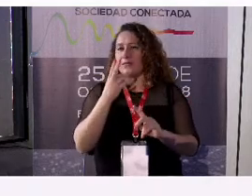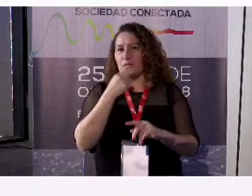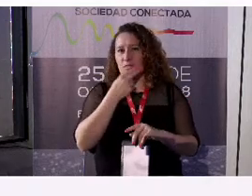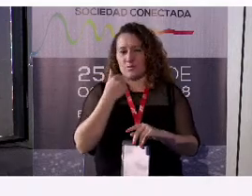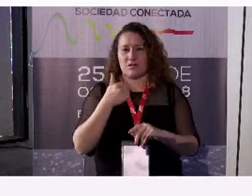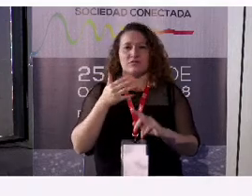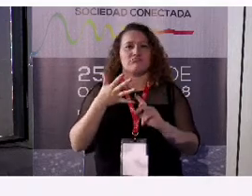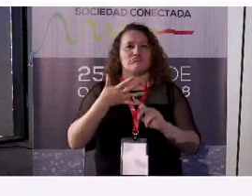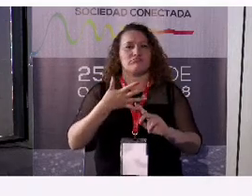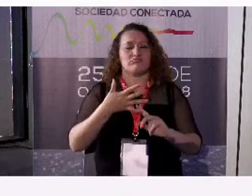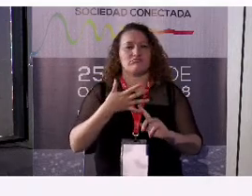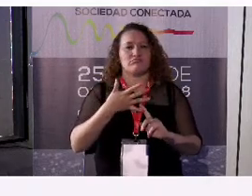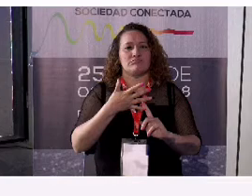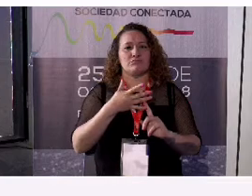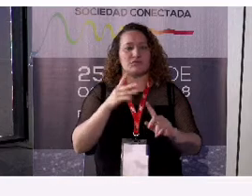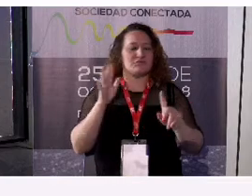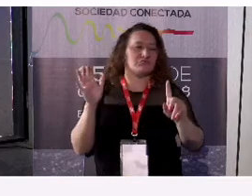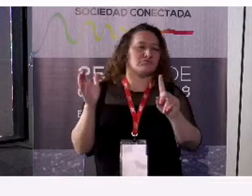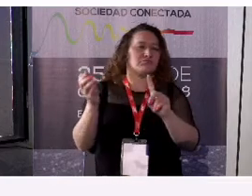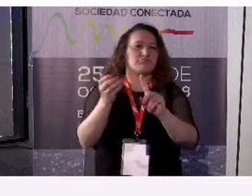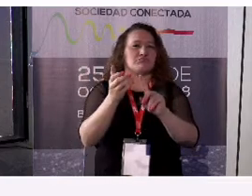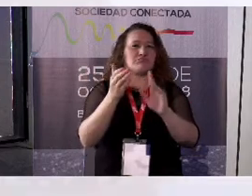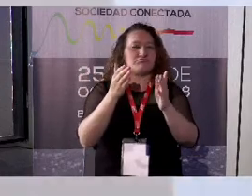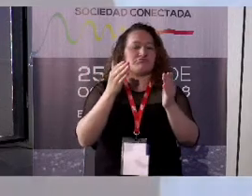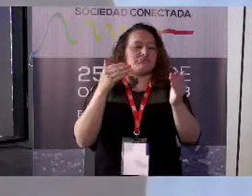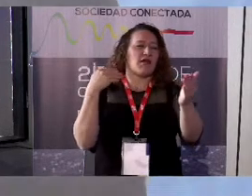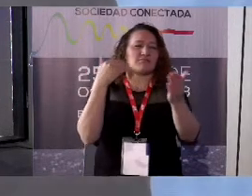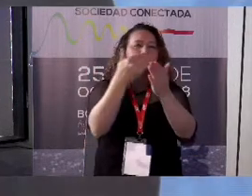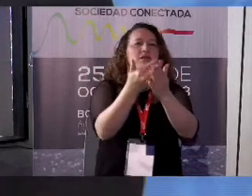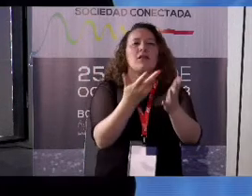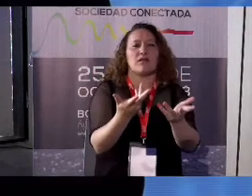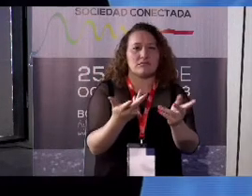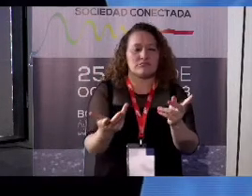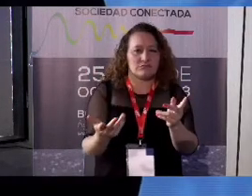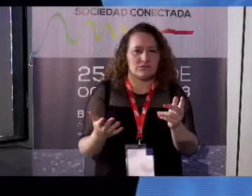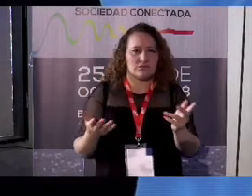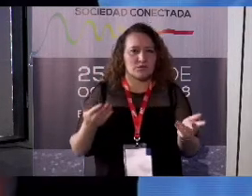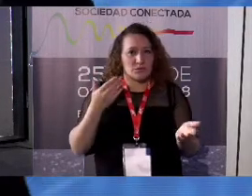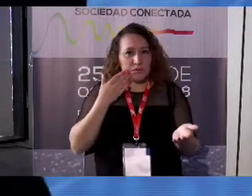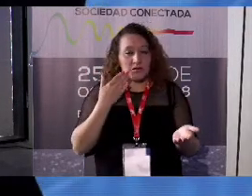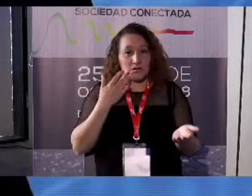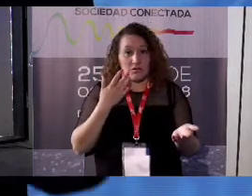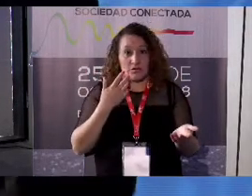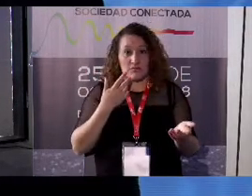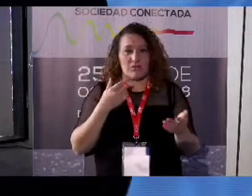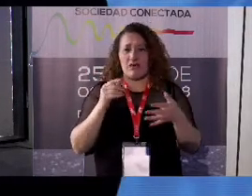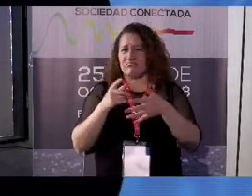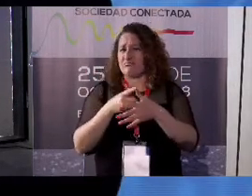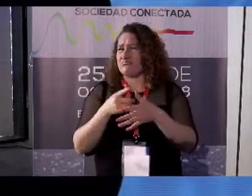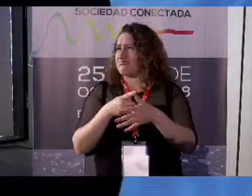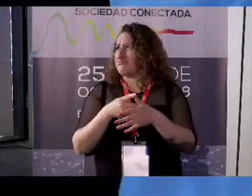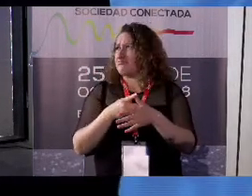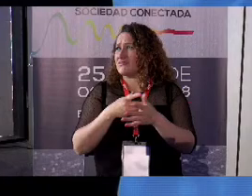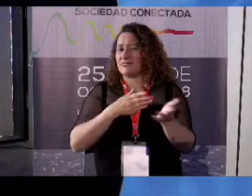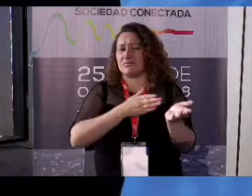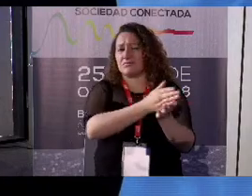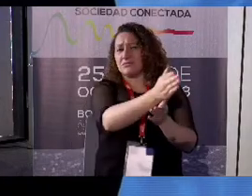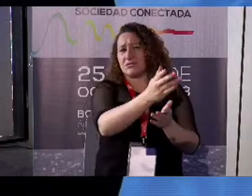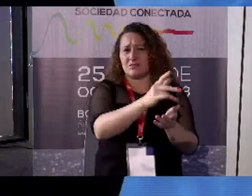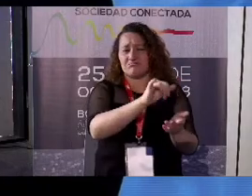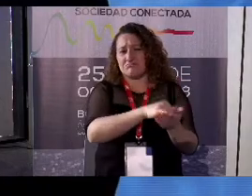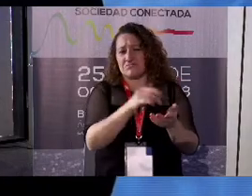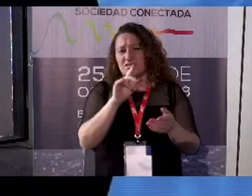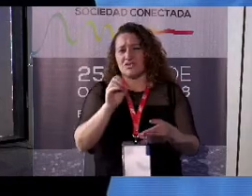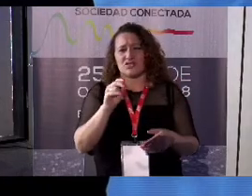milenio la sostenibilidad definitivo está completamente explícito en el nombre de los nuevos objetivos